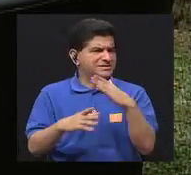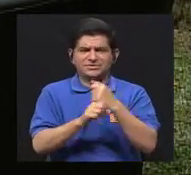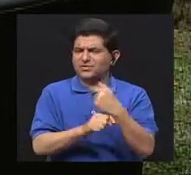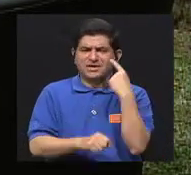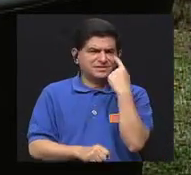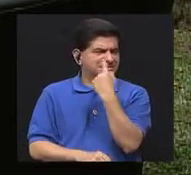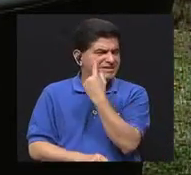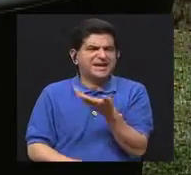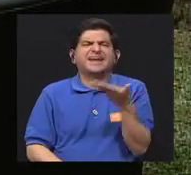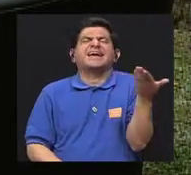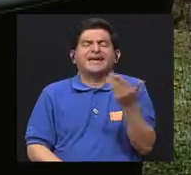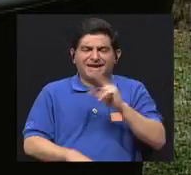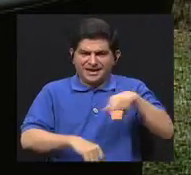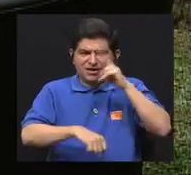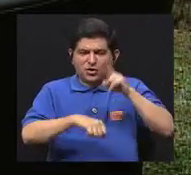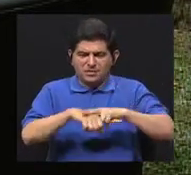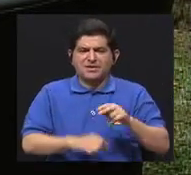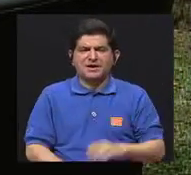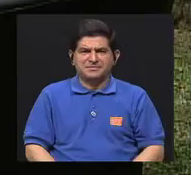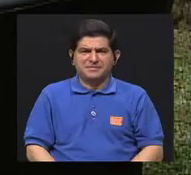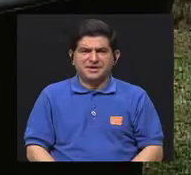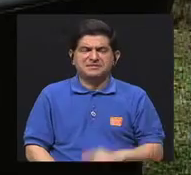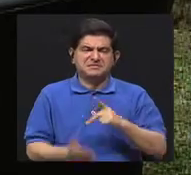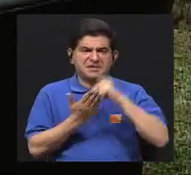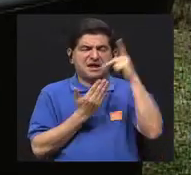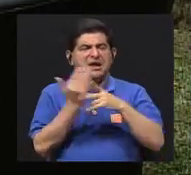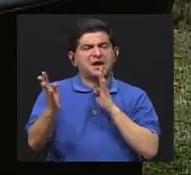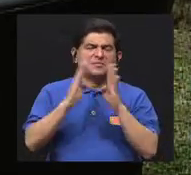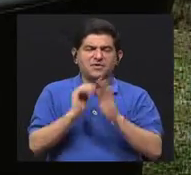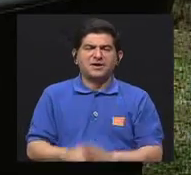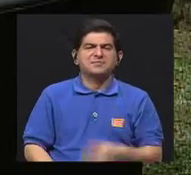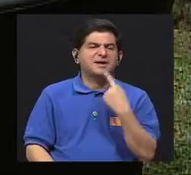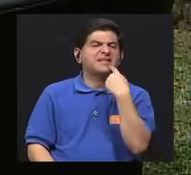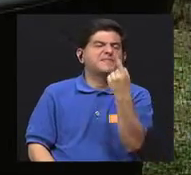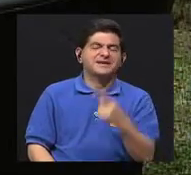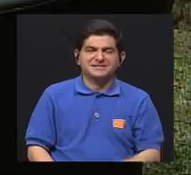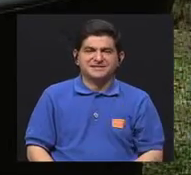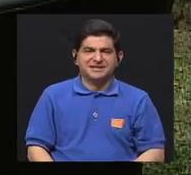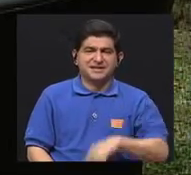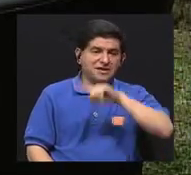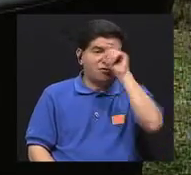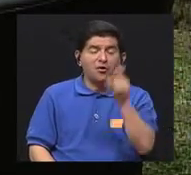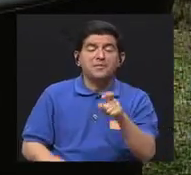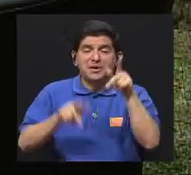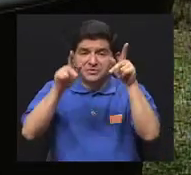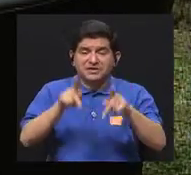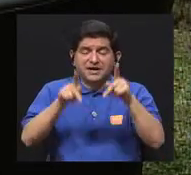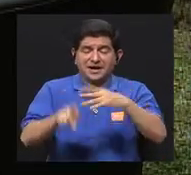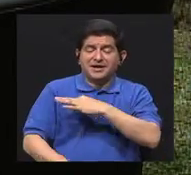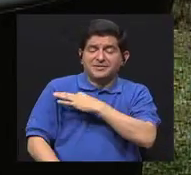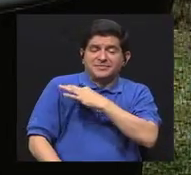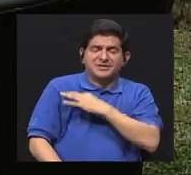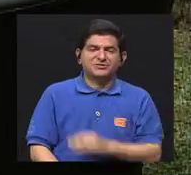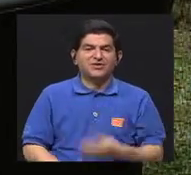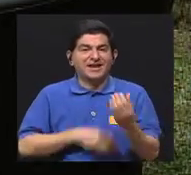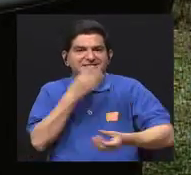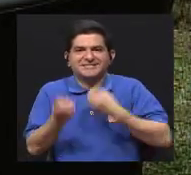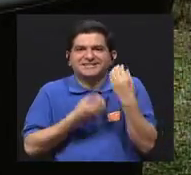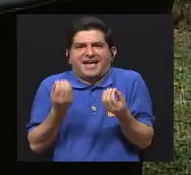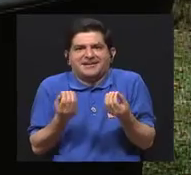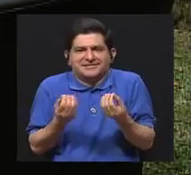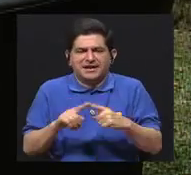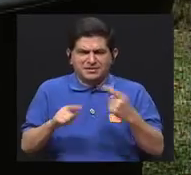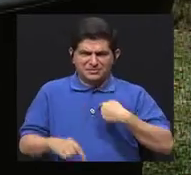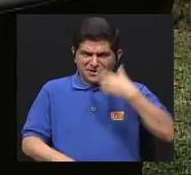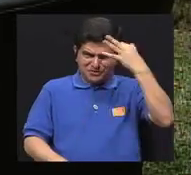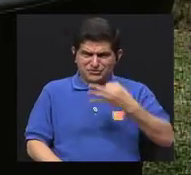con sus ojos? Porque normalmente en los programas siempre estamos acostumbrados a decirles, a preguntarle a nuestros invitados qué deberían hacer.